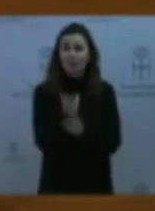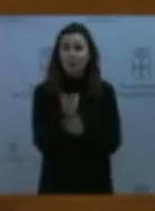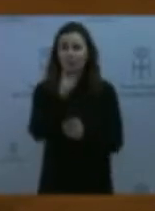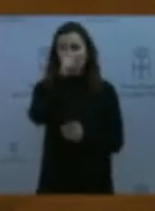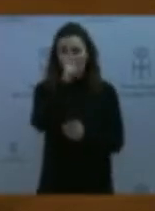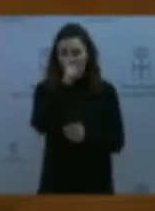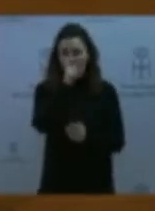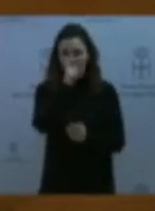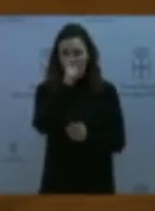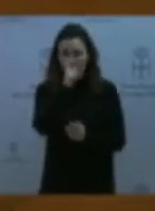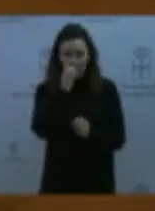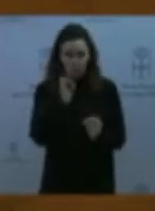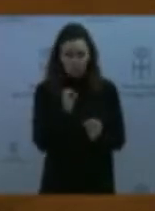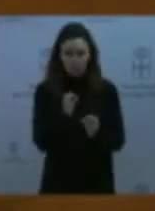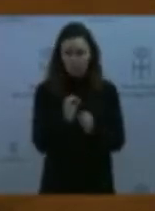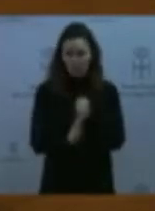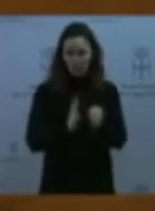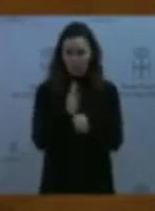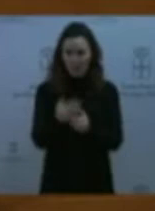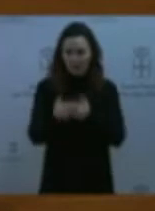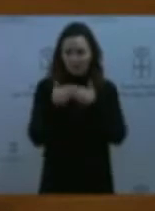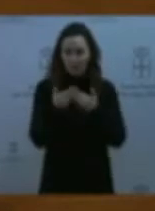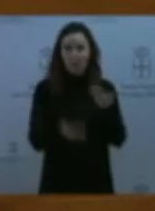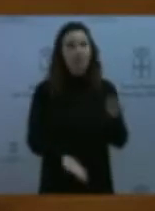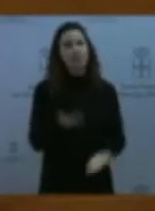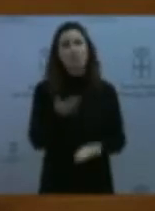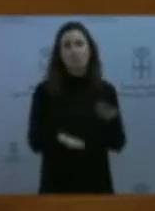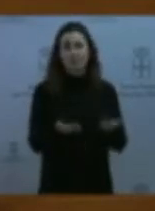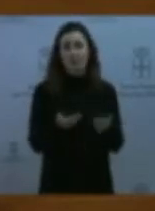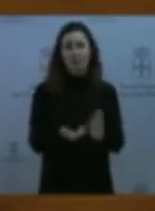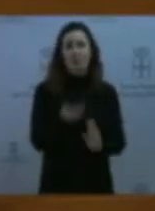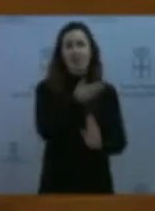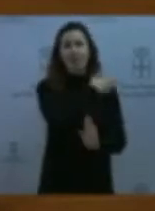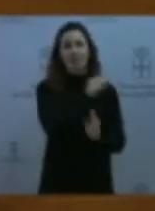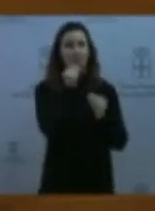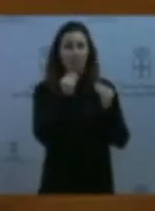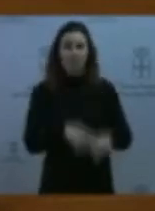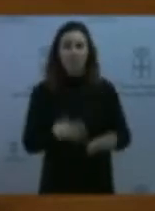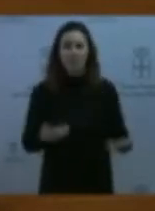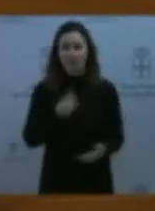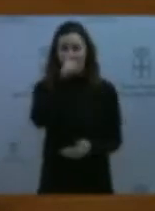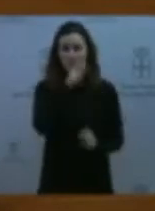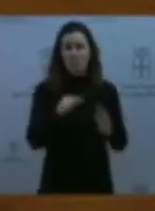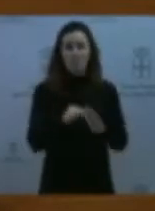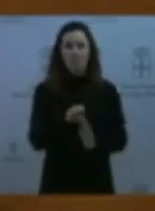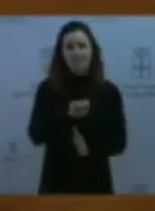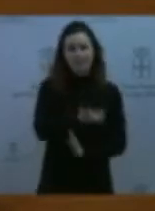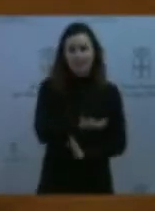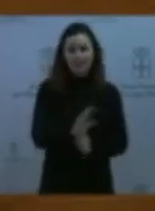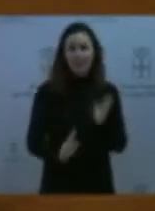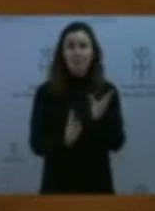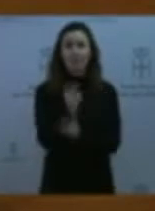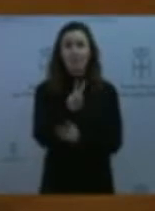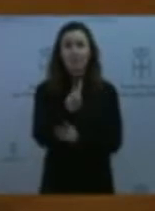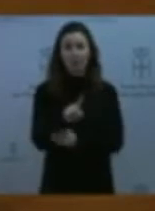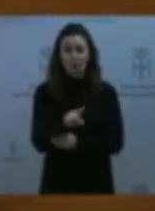y compararlos con el resto de los datos históricos. En el año 2015 se quemaron 21.800 hectáreas con